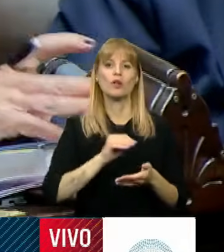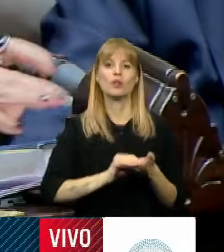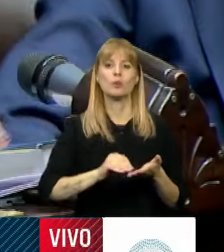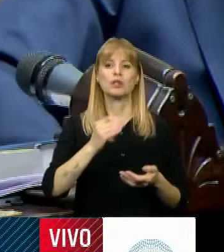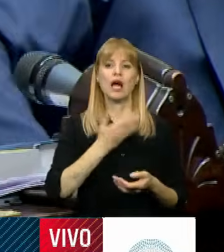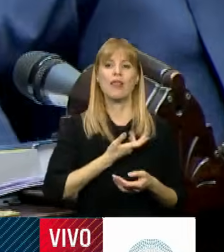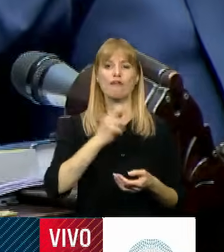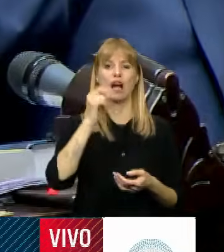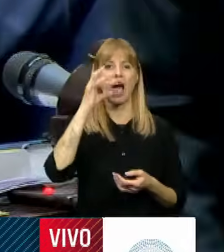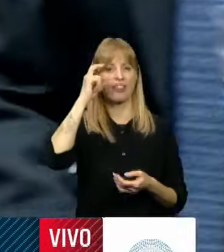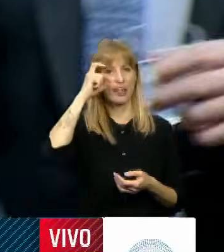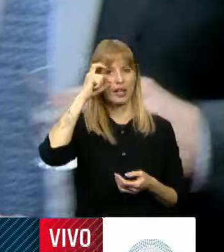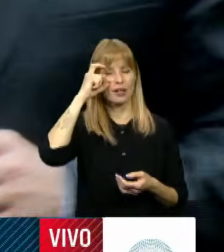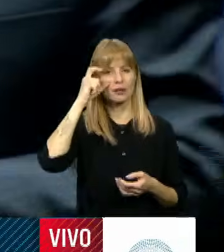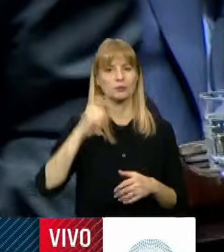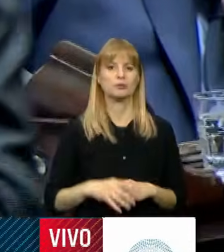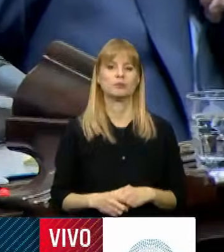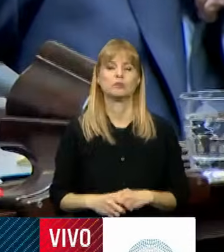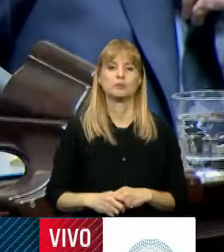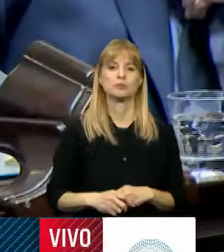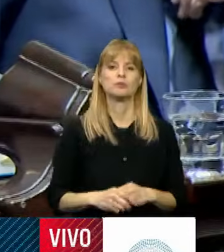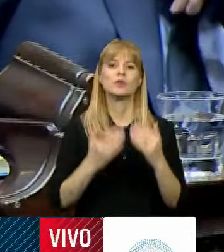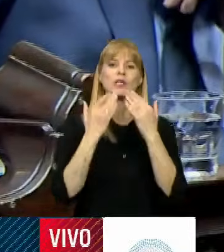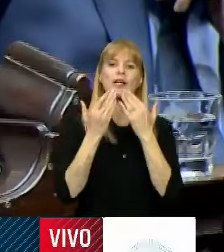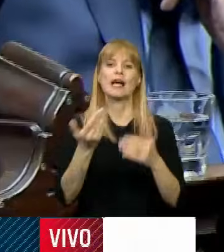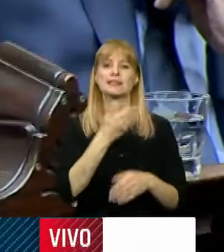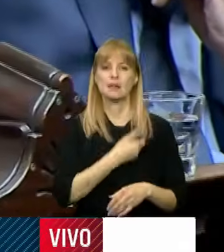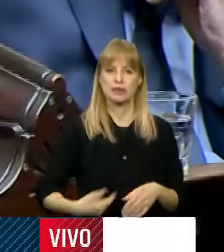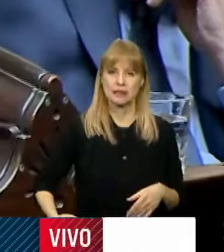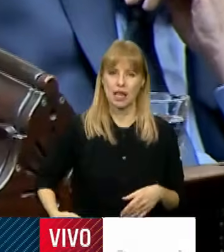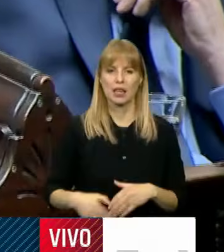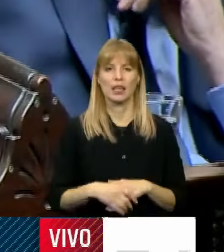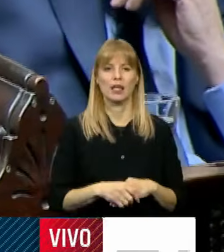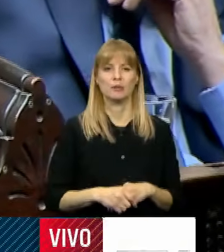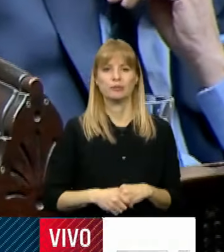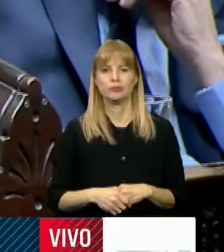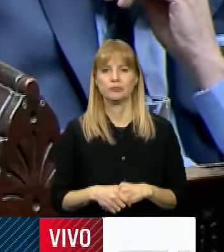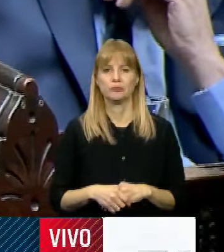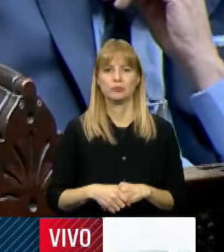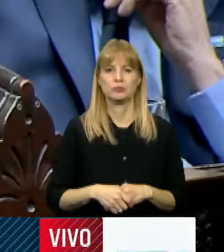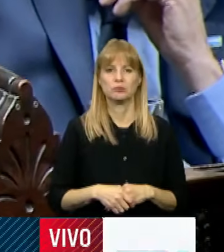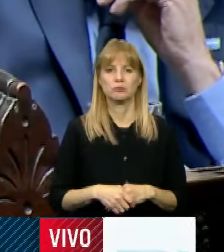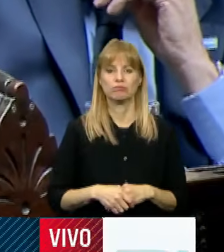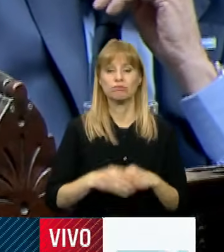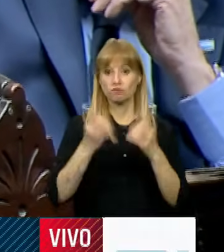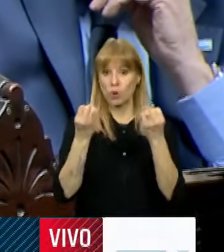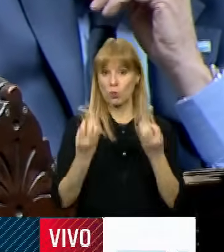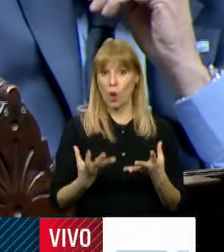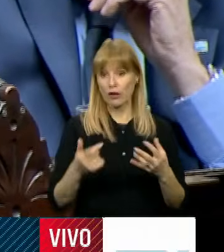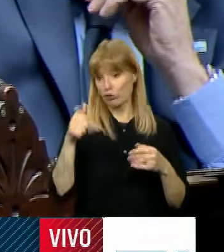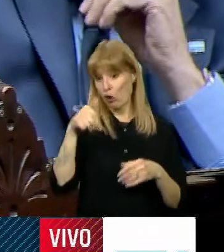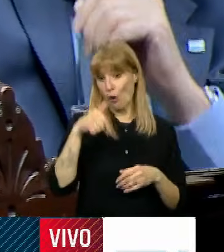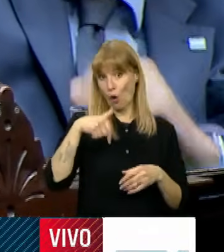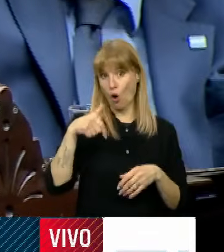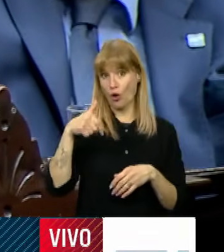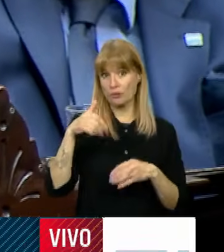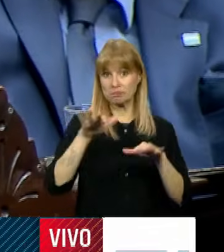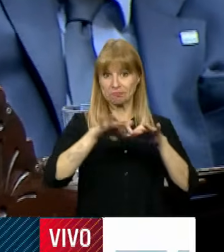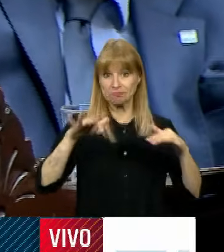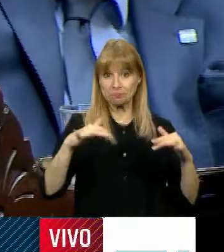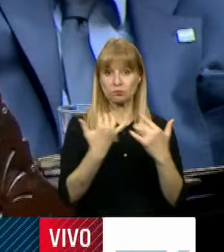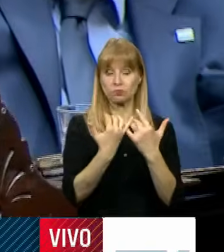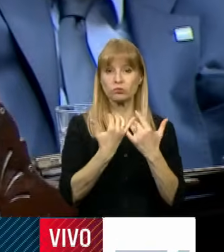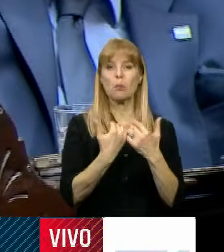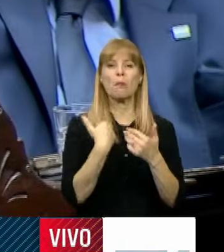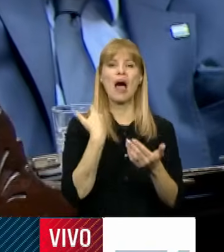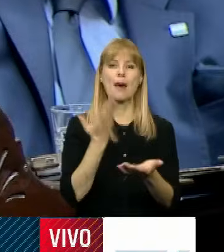Gracias, presidente. Bueno, vinimos hoy acá a tratar la moción de